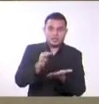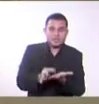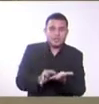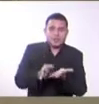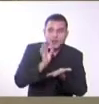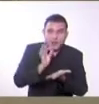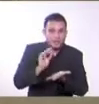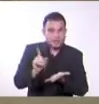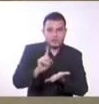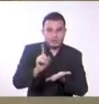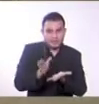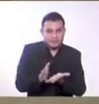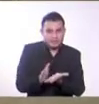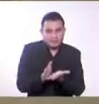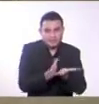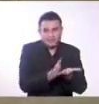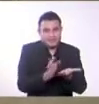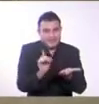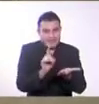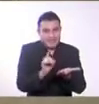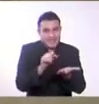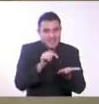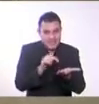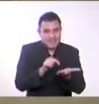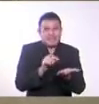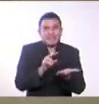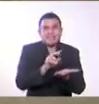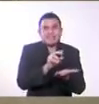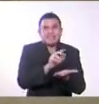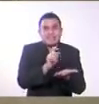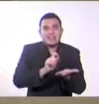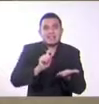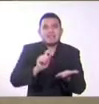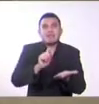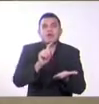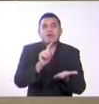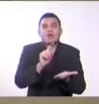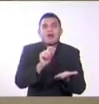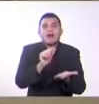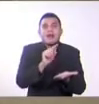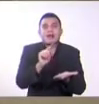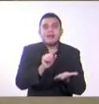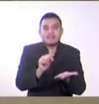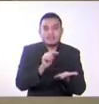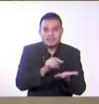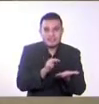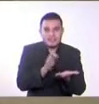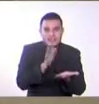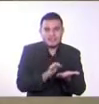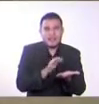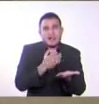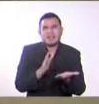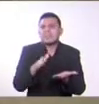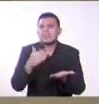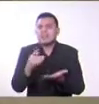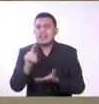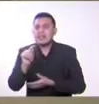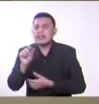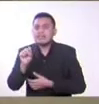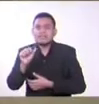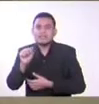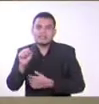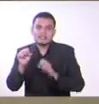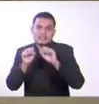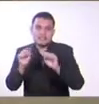Así es. Nada que ver Esa se escribe con Z. con Así Z. es. Tasas. Así es. Las tasas, ¿qué son las tasas? Este